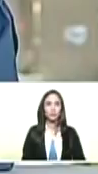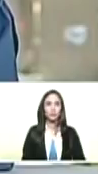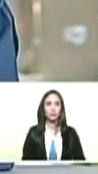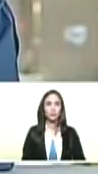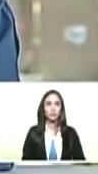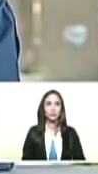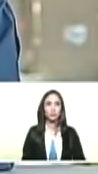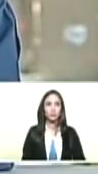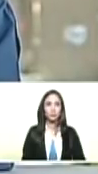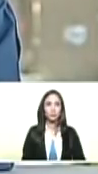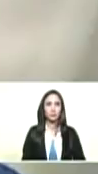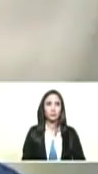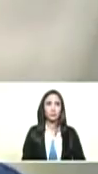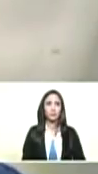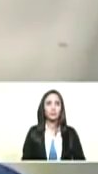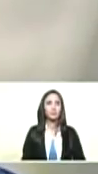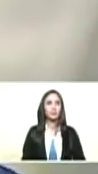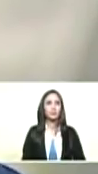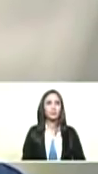64.